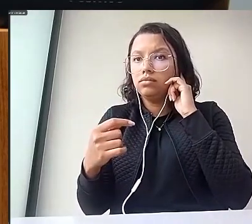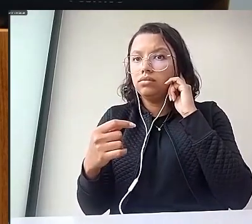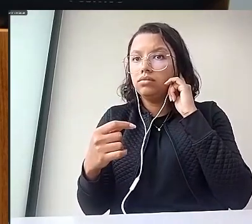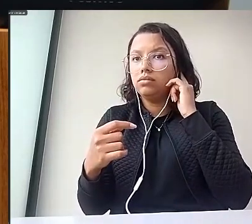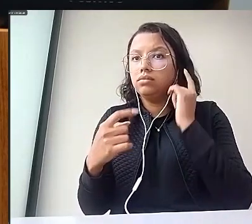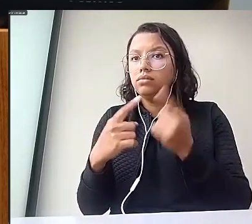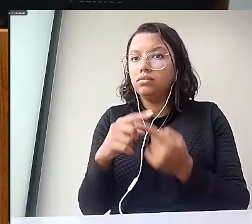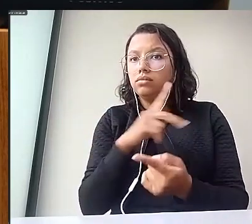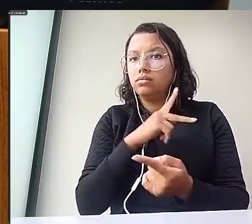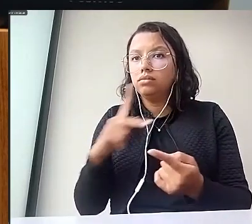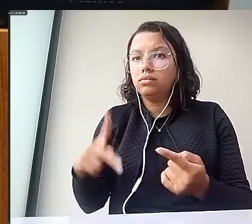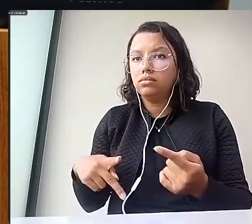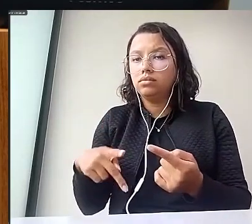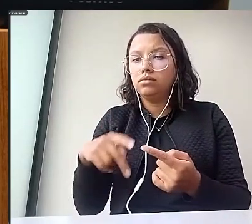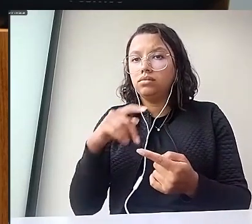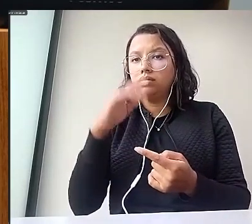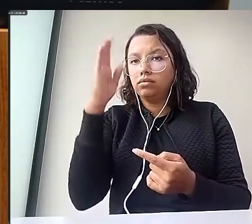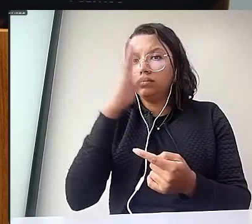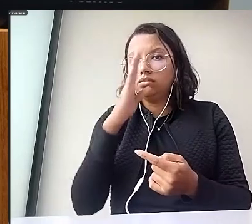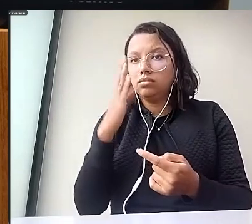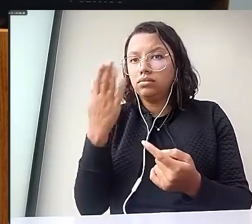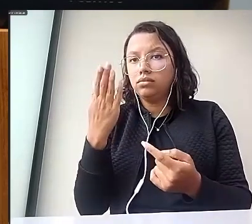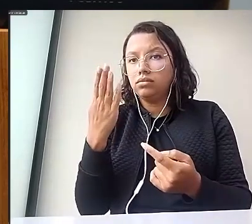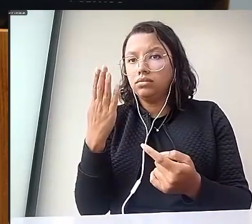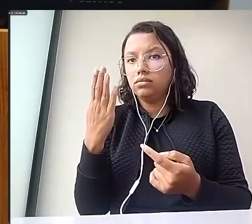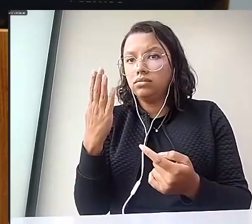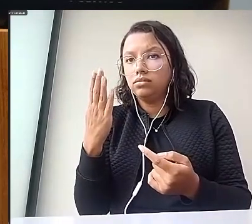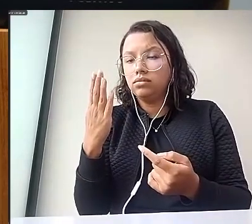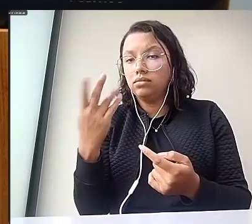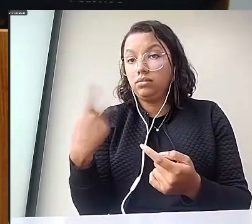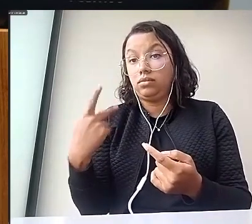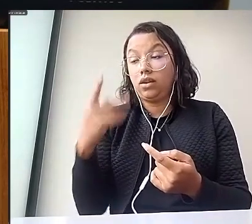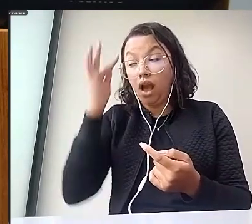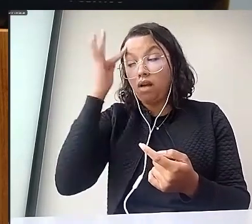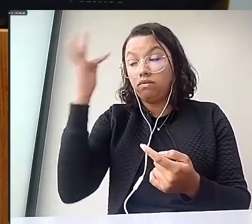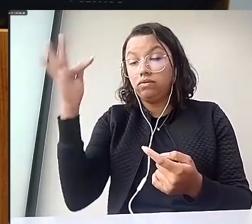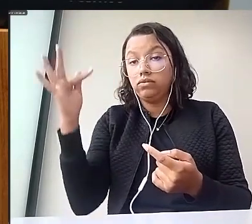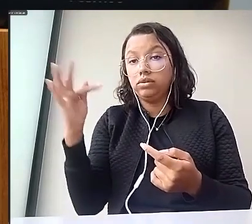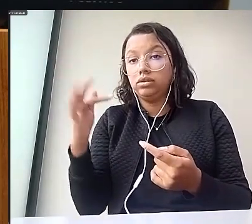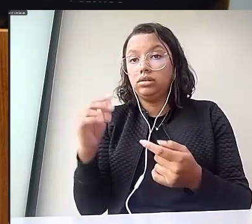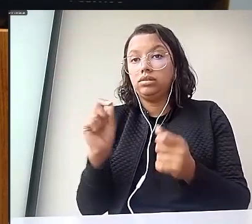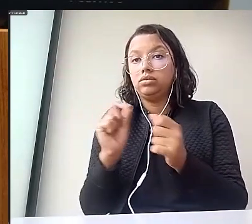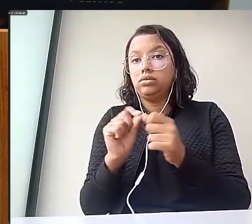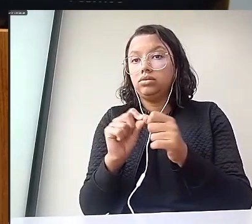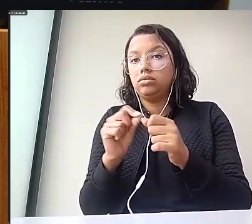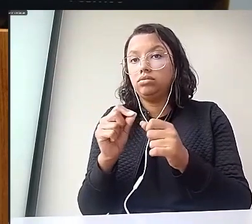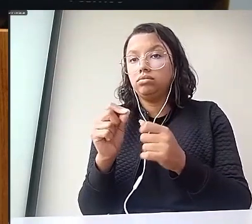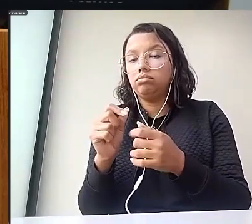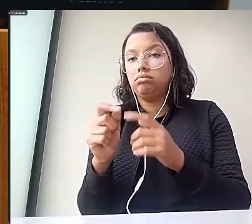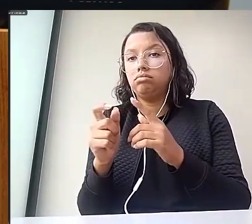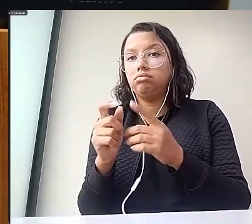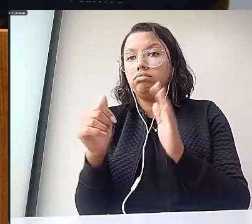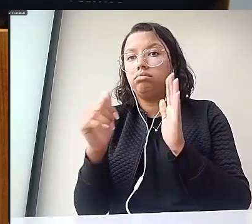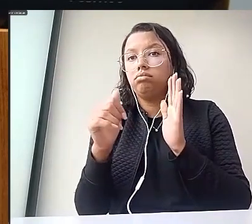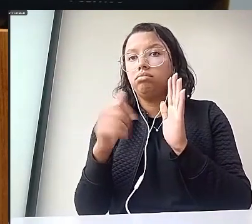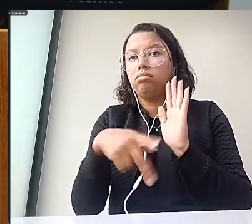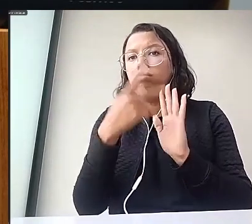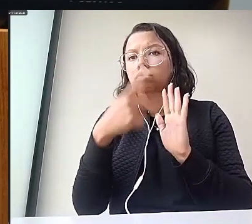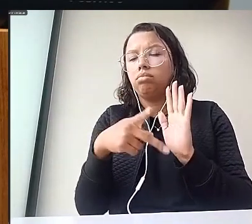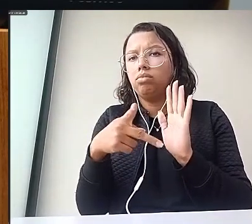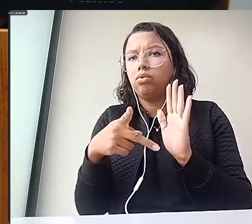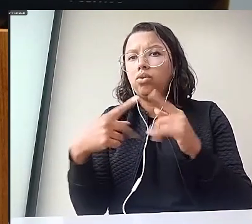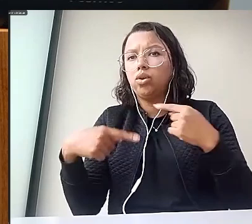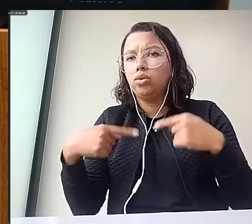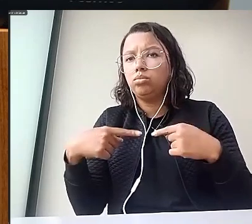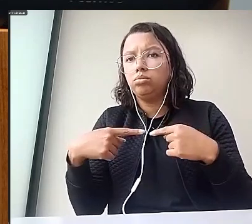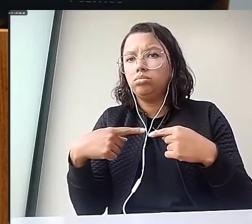República, Macron, fue reelegido con un programa político definido y no consiguió en